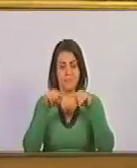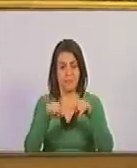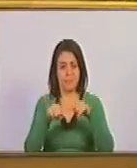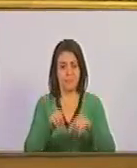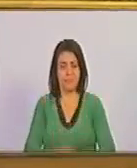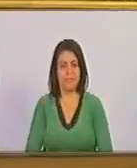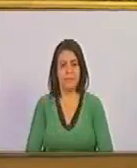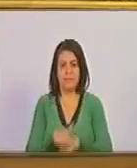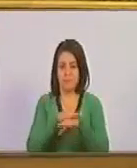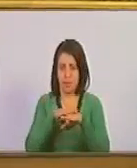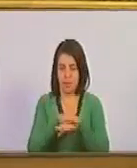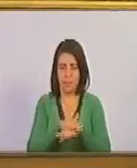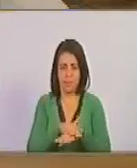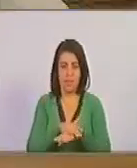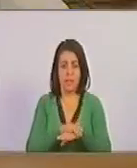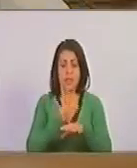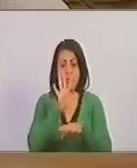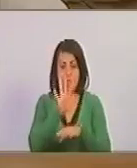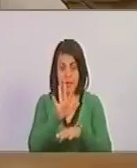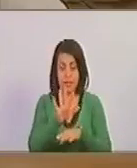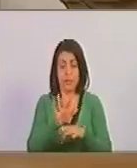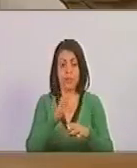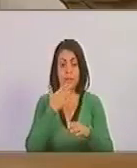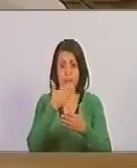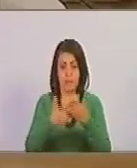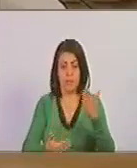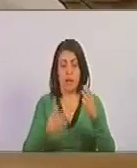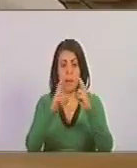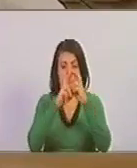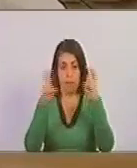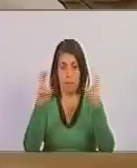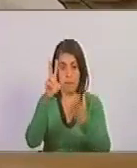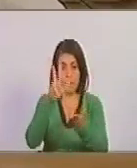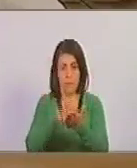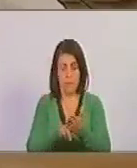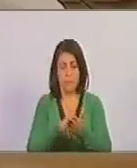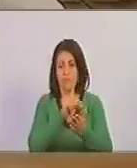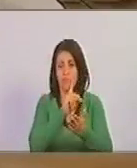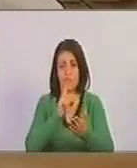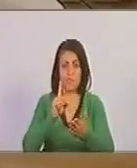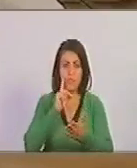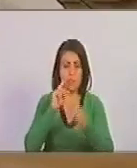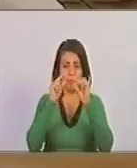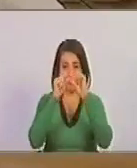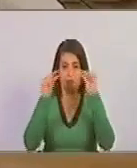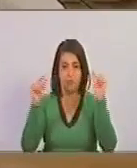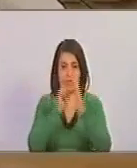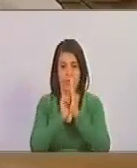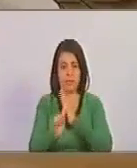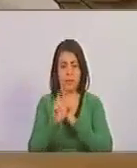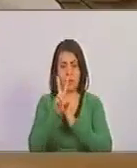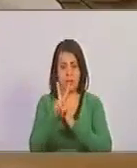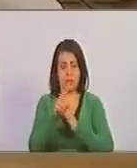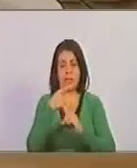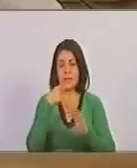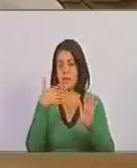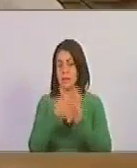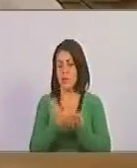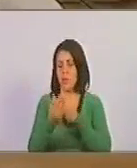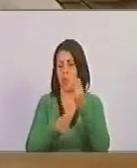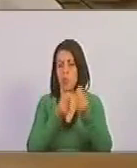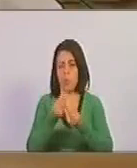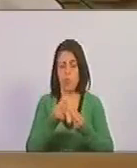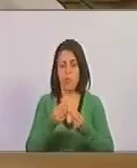Siguiente. Disculpe, su secretaria. Quinto. Se propone aprobar con modificación la denominación del epígrafe del artículo 2, el cual queda